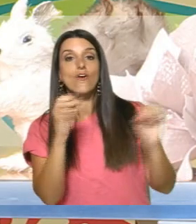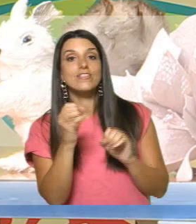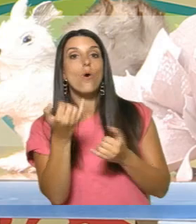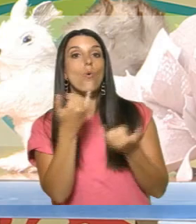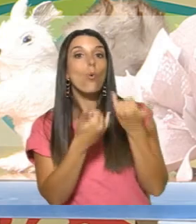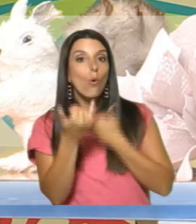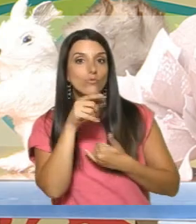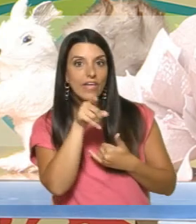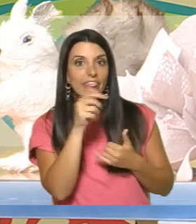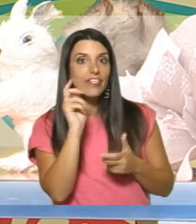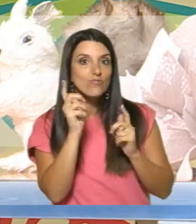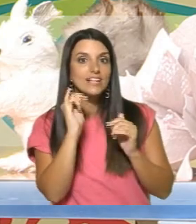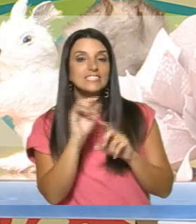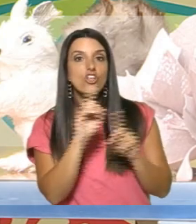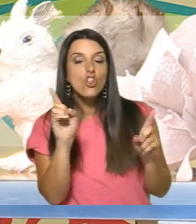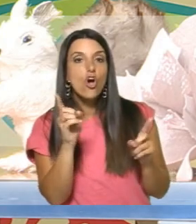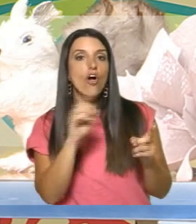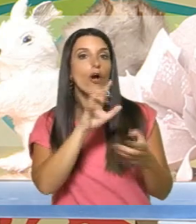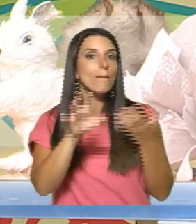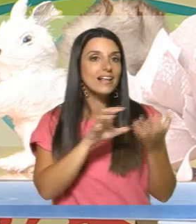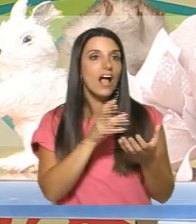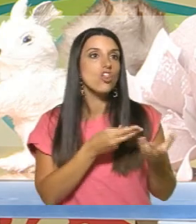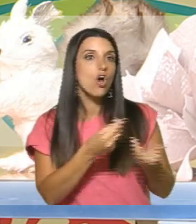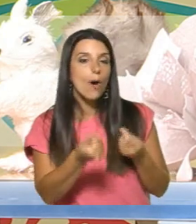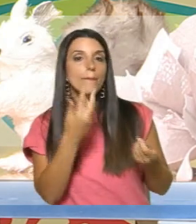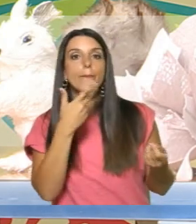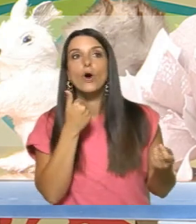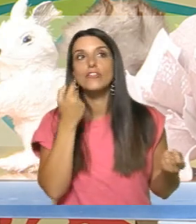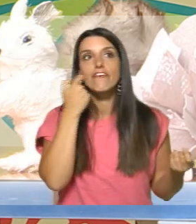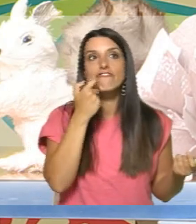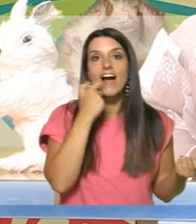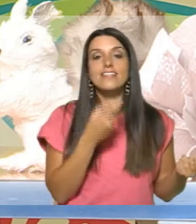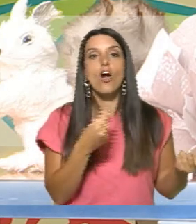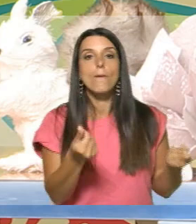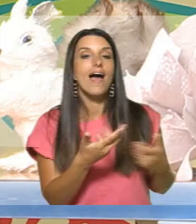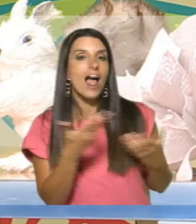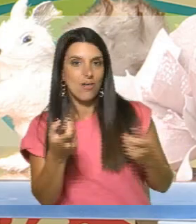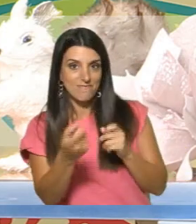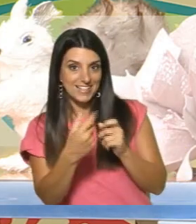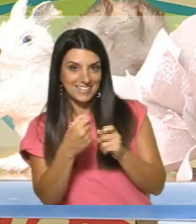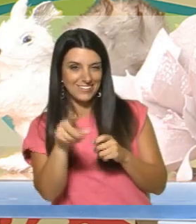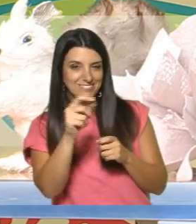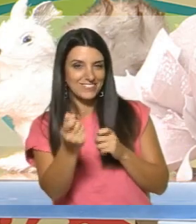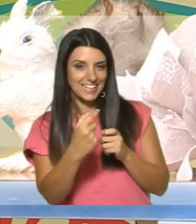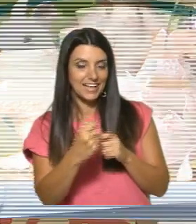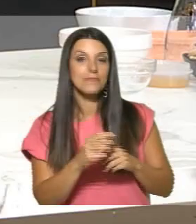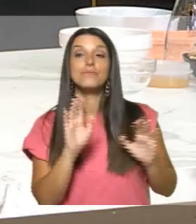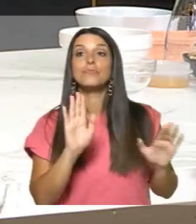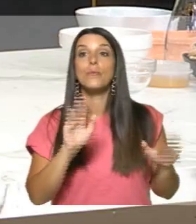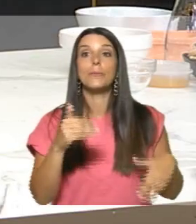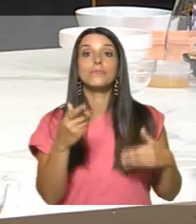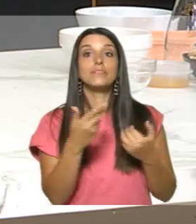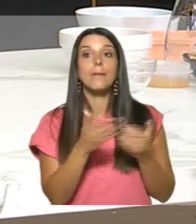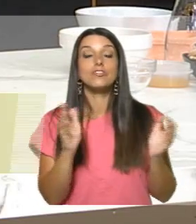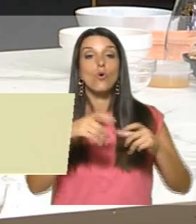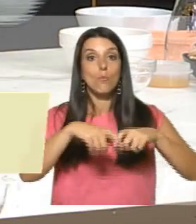ver si ustedes disfrutan, si no, si se les complican las compras, qué postre tienen pensado. Bueno, escríbanos que los vamos leyendo. Mira, acá vamos a empezar